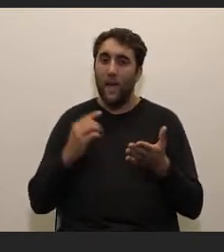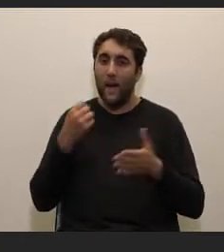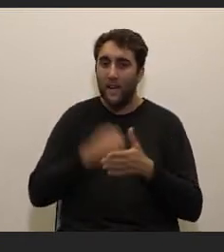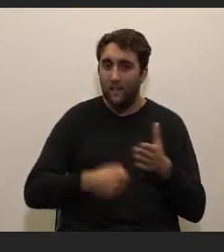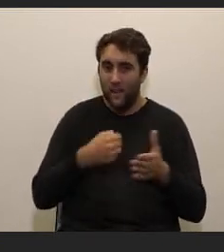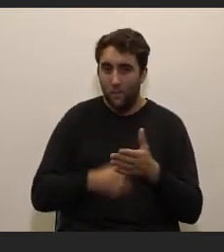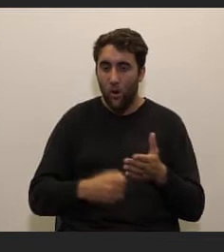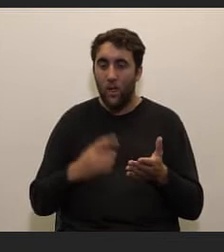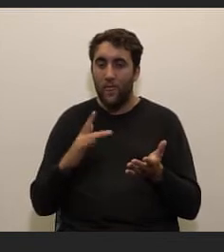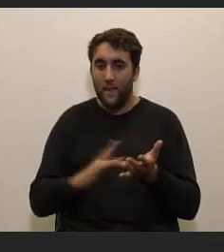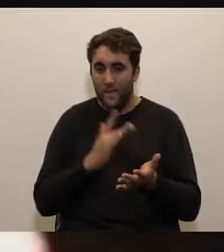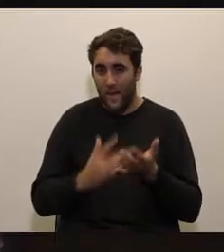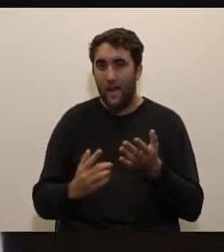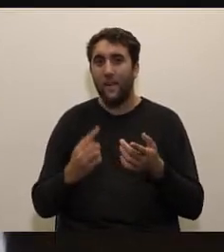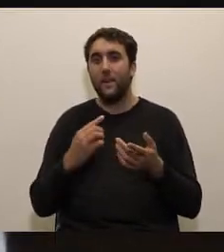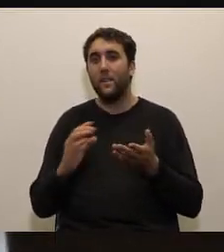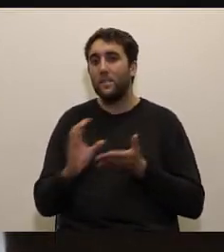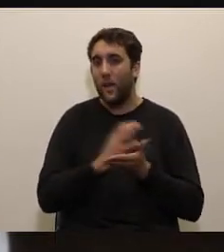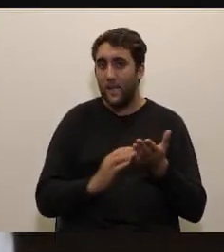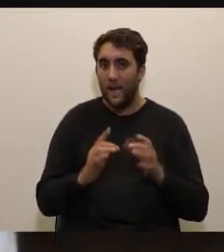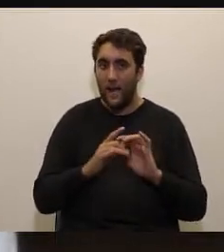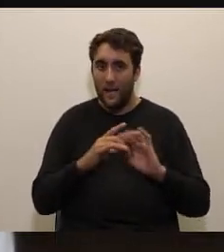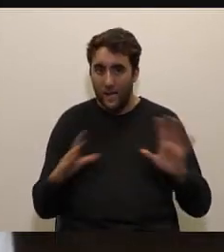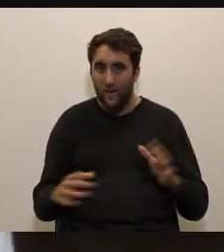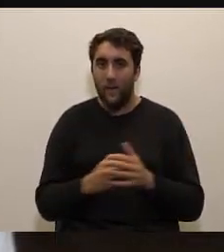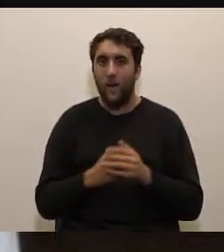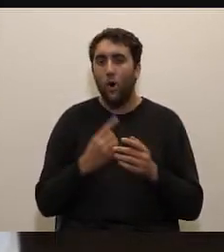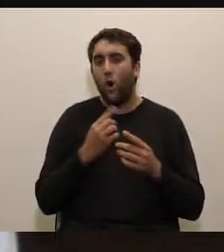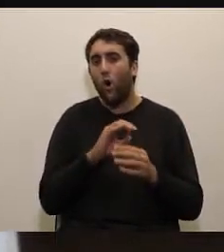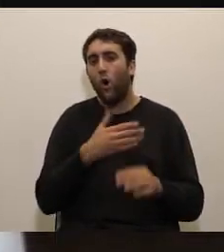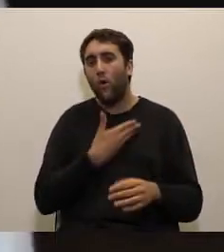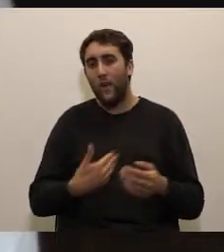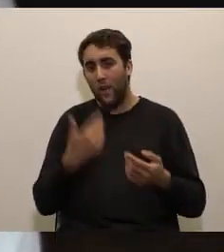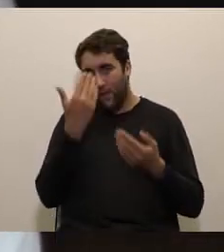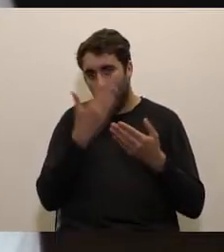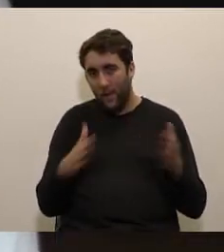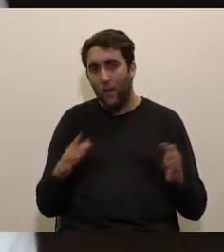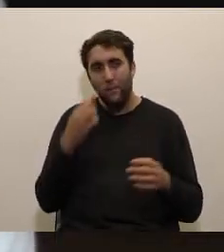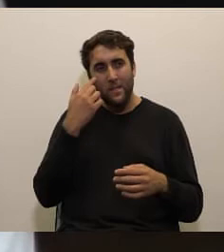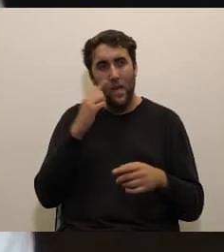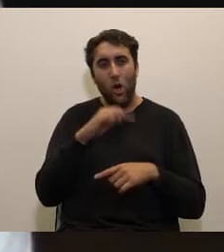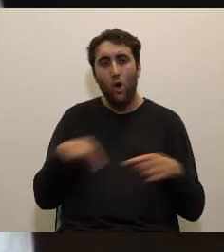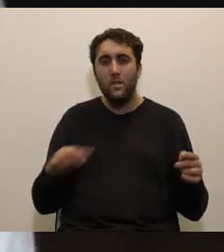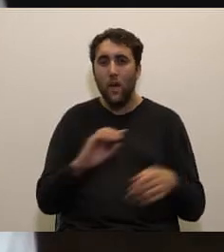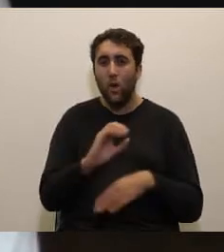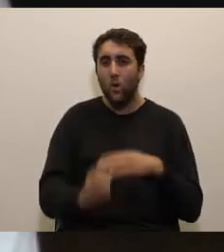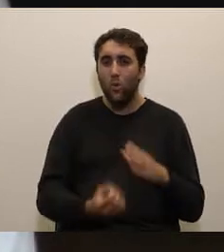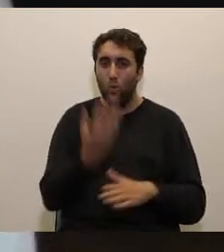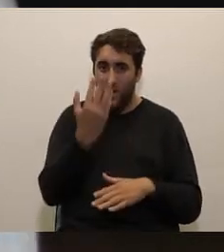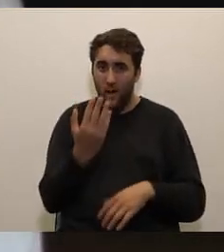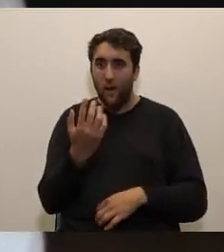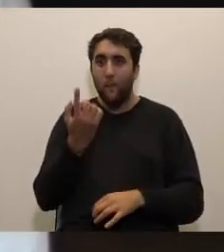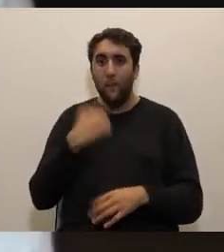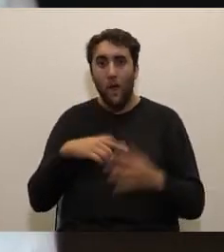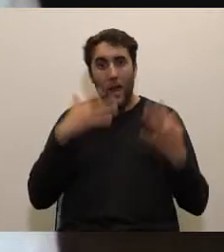tecnología psíquica y datos abiertos, y inclusive gobierno abierto, y etcétera, suena a cosas nuevas, pero en